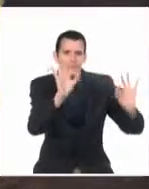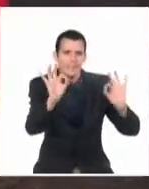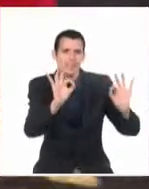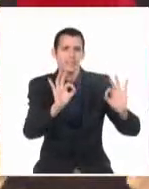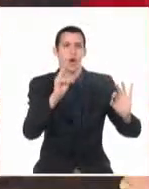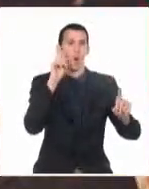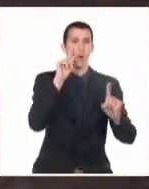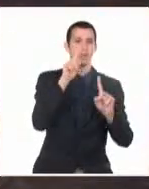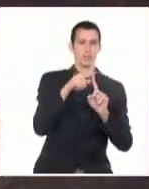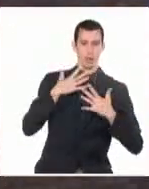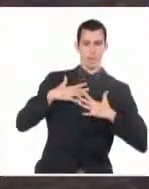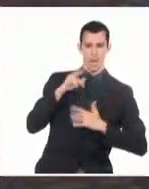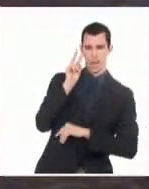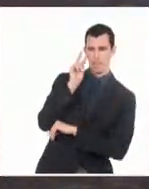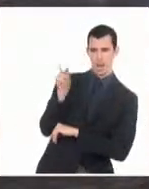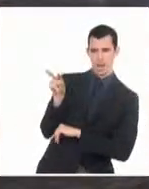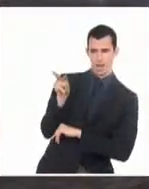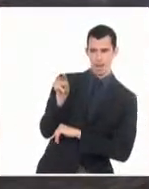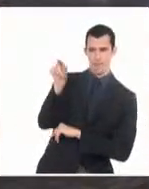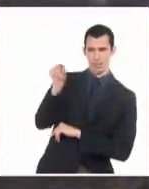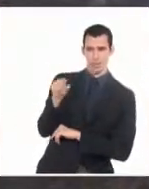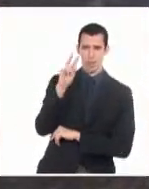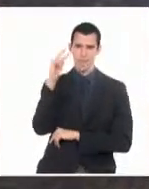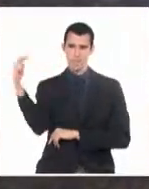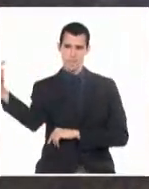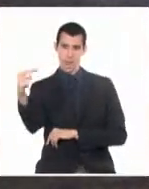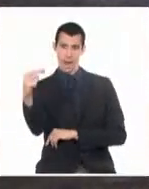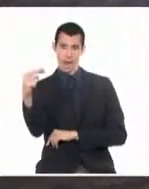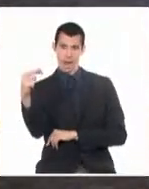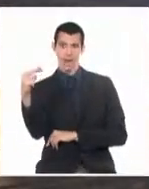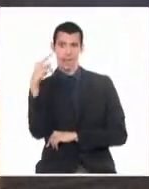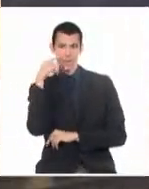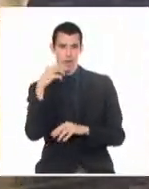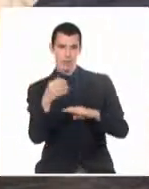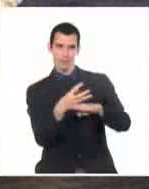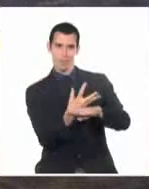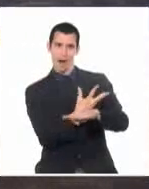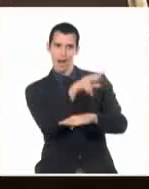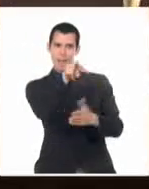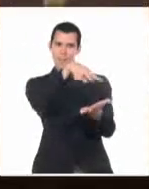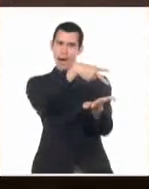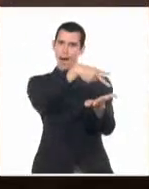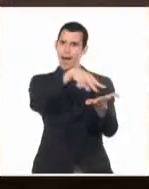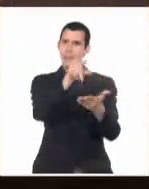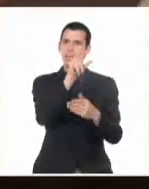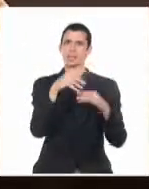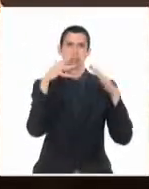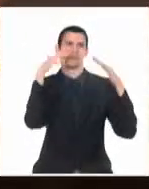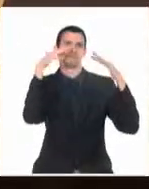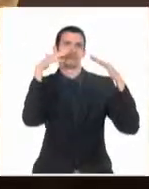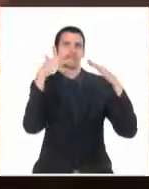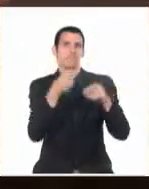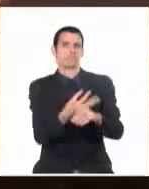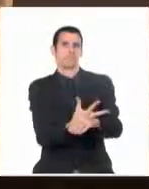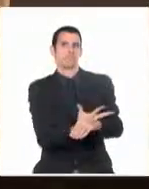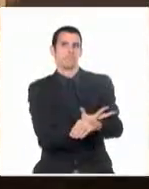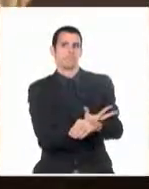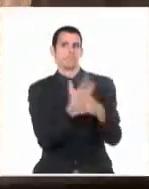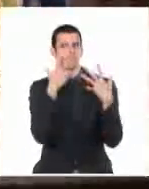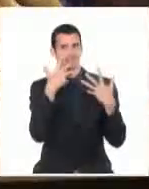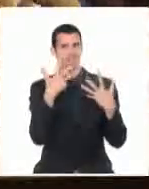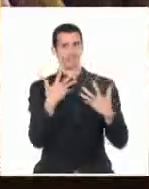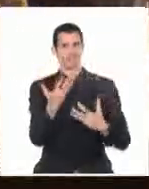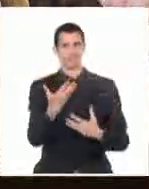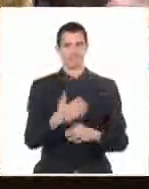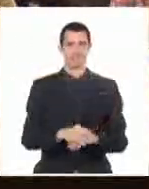creación y respeto al público. Durante 56 años ha engrandecido de triunfos el arte de danzar en puntas.